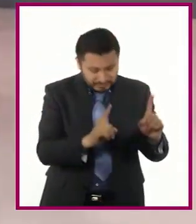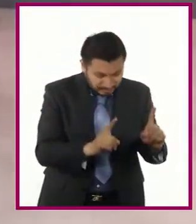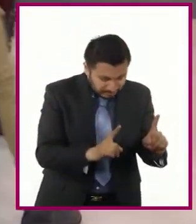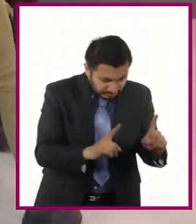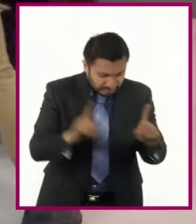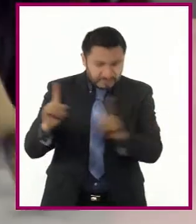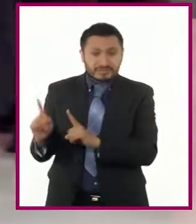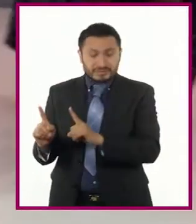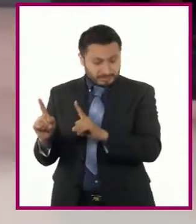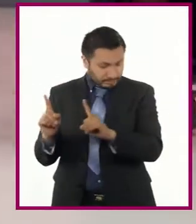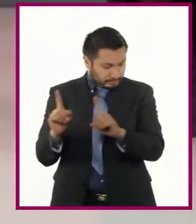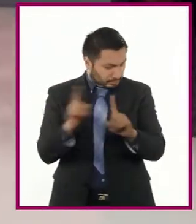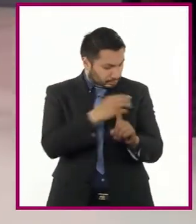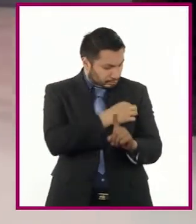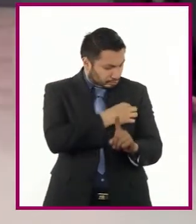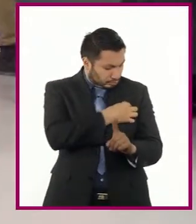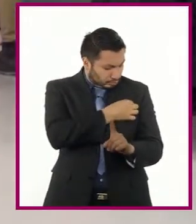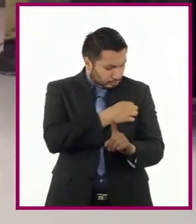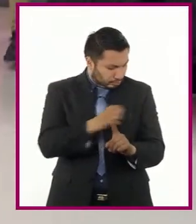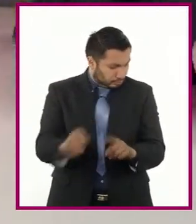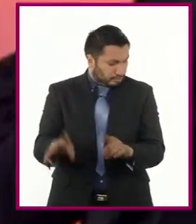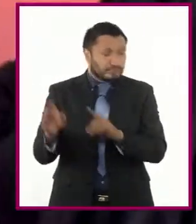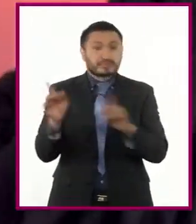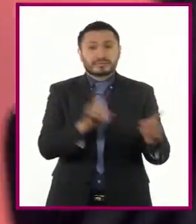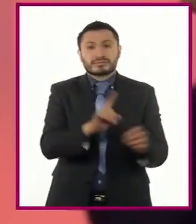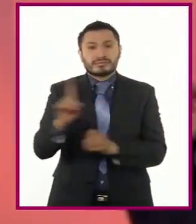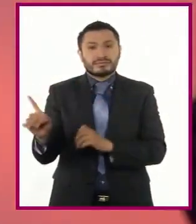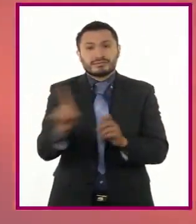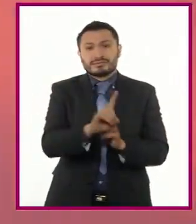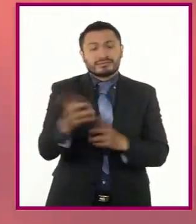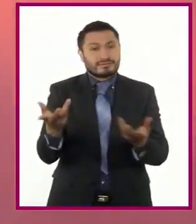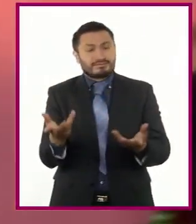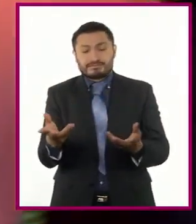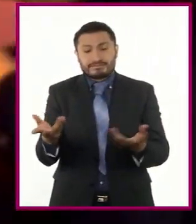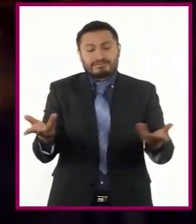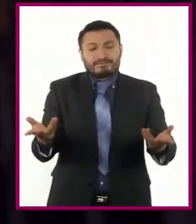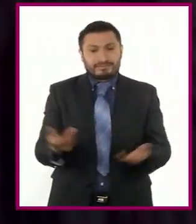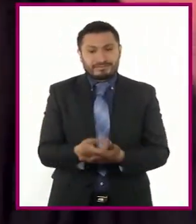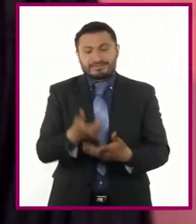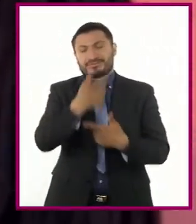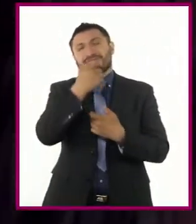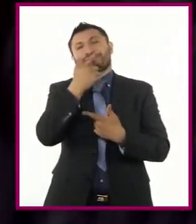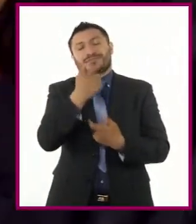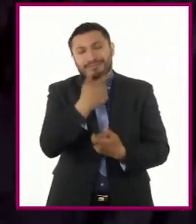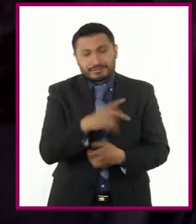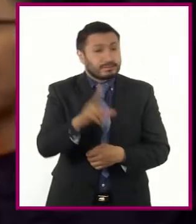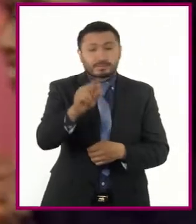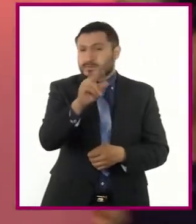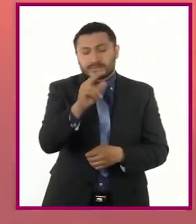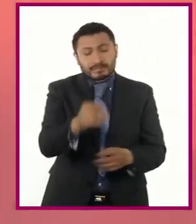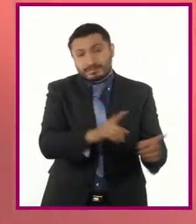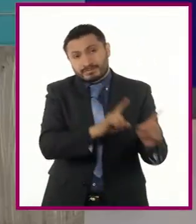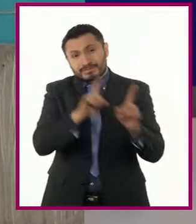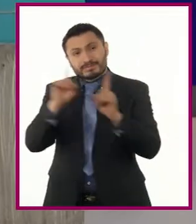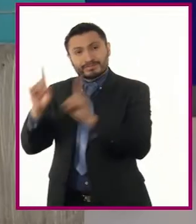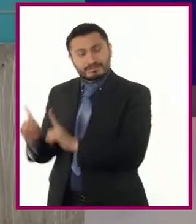espérate! ¡No, era para acá! ¡Sácala allá! ¡No, allá! ¡Espérate! ¡No, era para